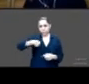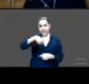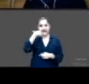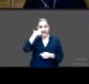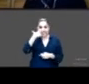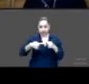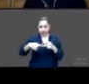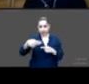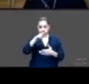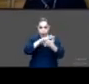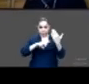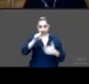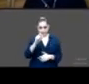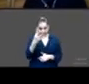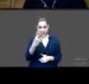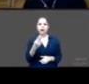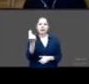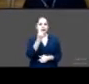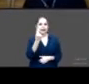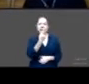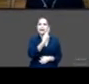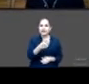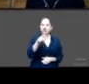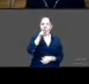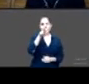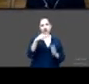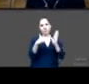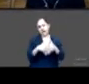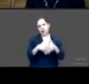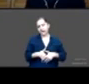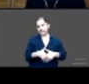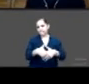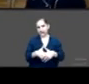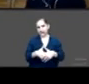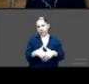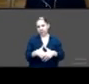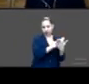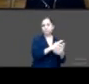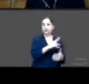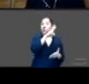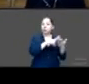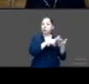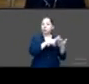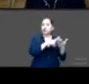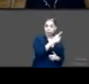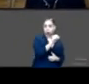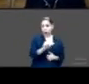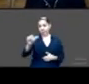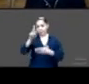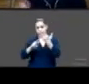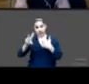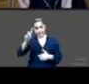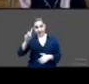mil embarazos en adolescentes. Y en todo el periodo de 2021 a 2030, más de 700 mil embarazos,